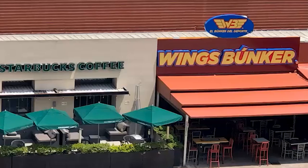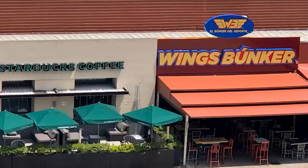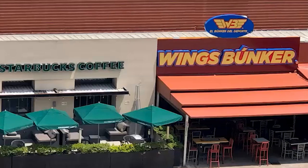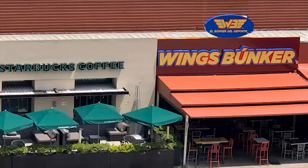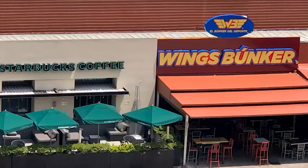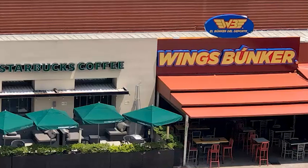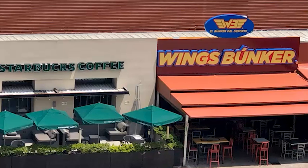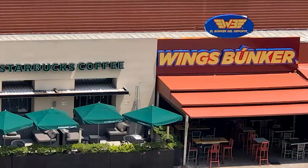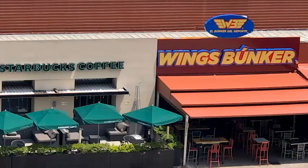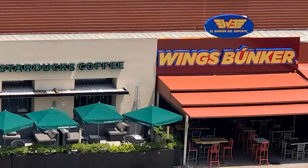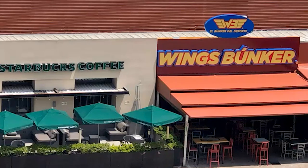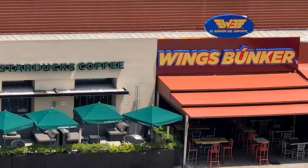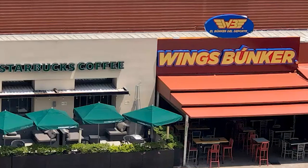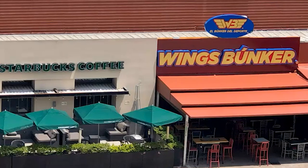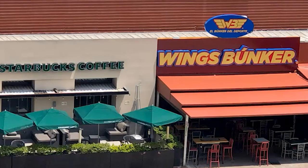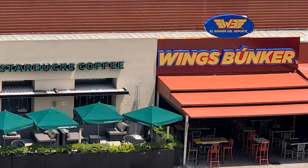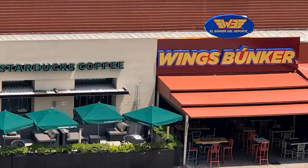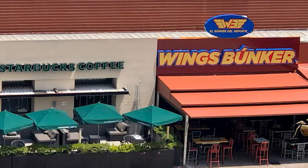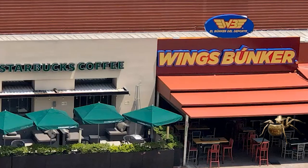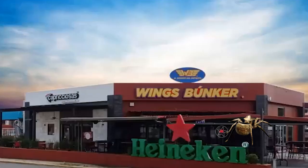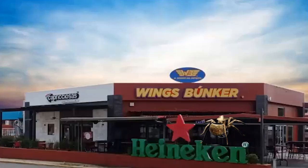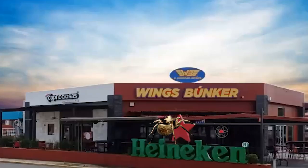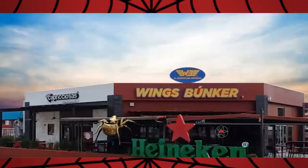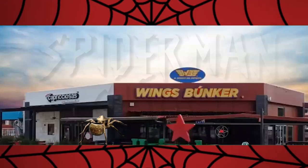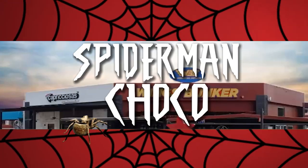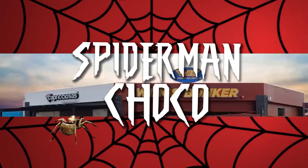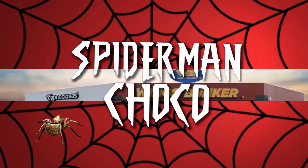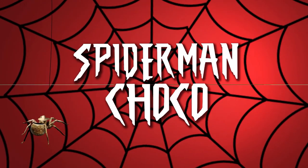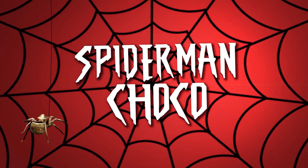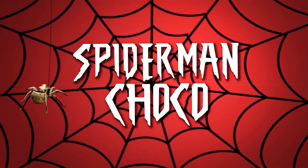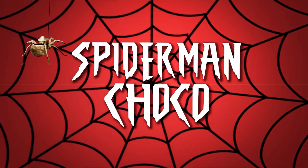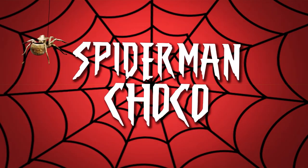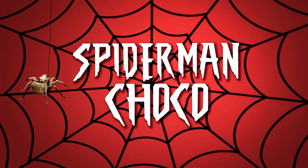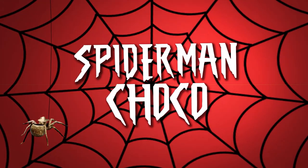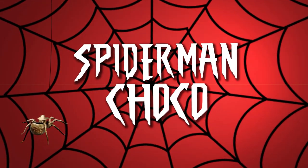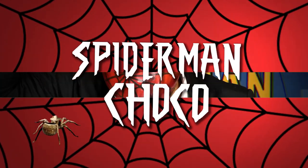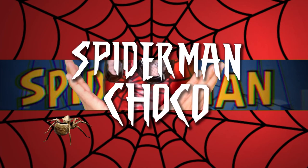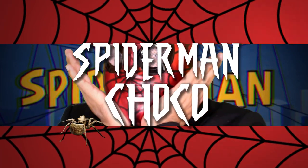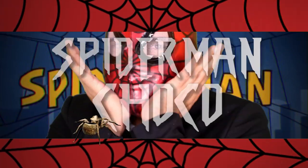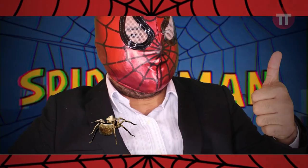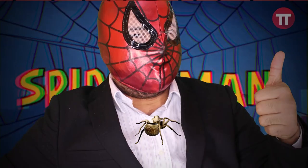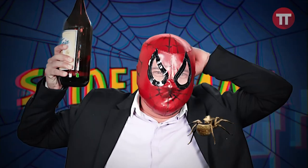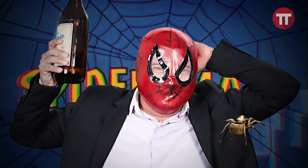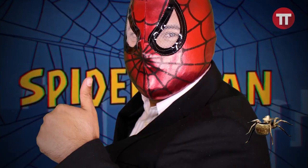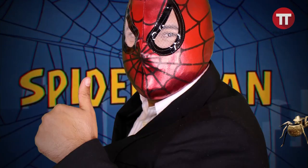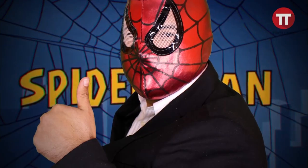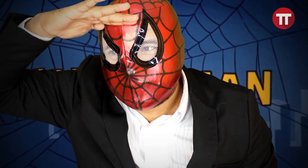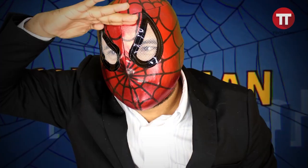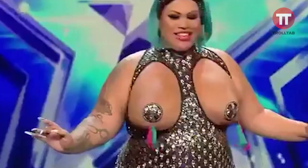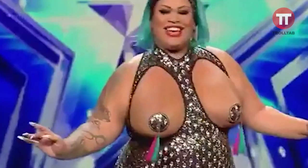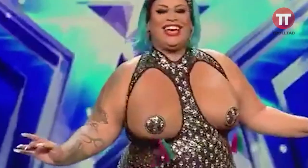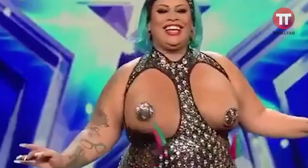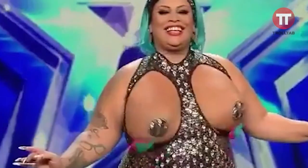y mucho más. Wings Bunker, el búnker del deporte. Sorpresivo la verga, sus averiguaciones para machos.